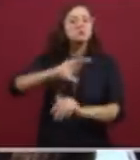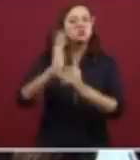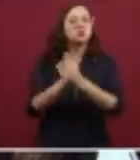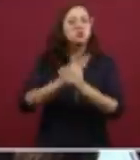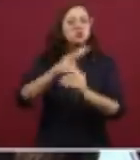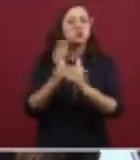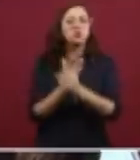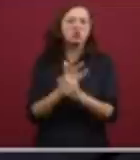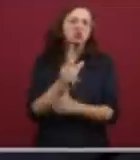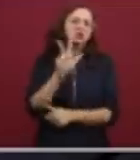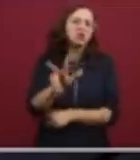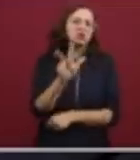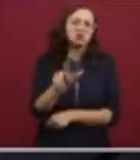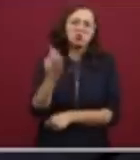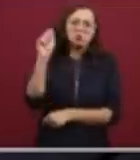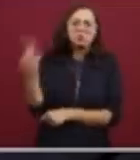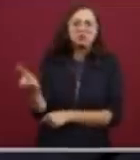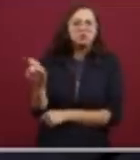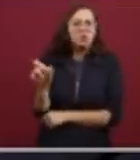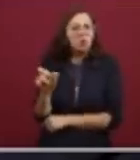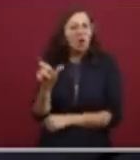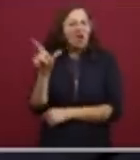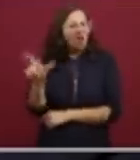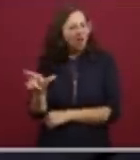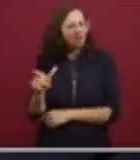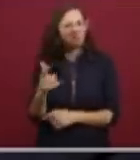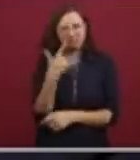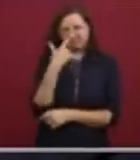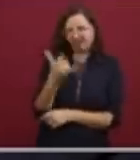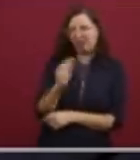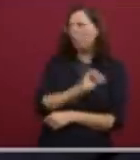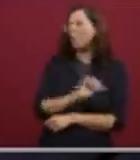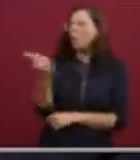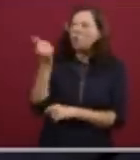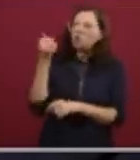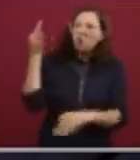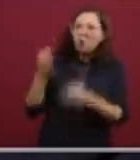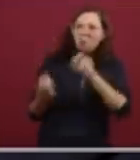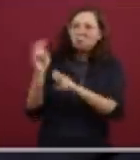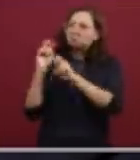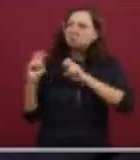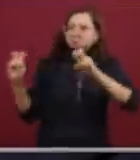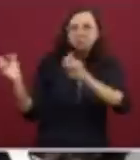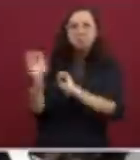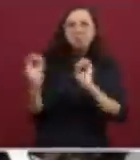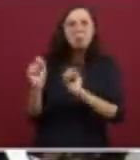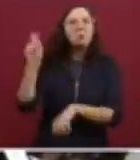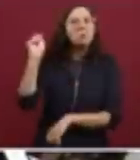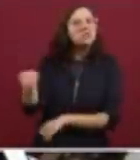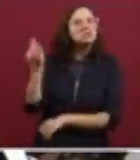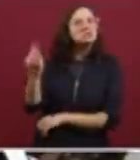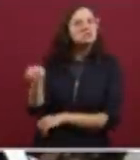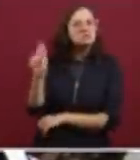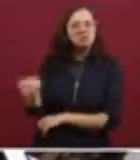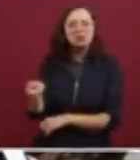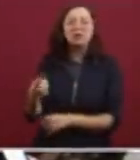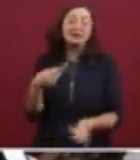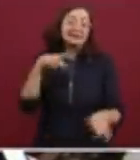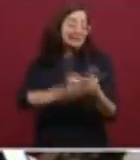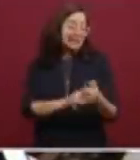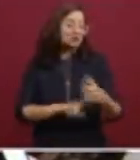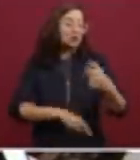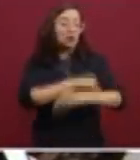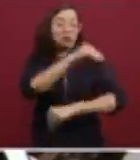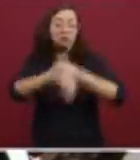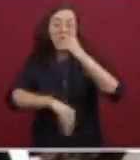parece mucha coincidencia. La guerra interna, porque esto es lo que se desató, ha llegado a un punto insostenible cuando